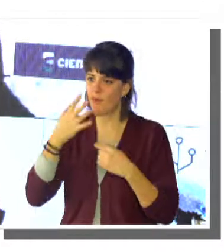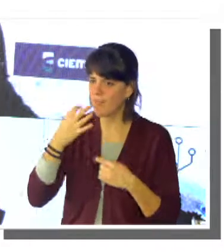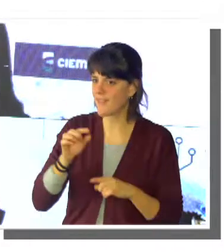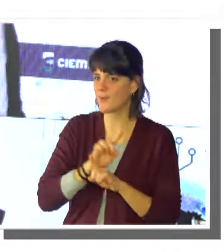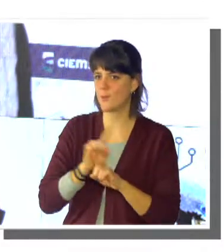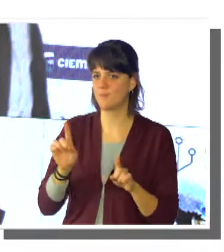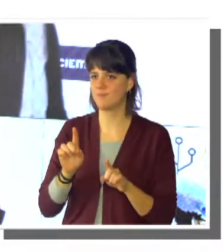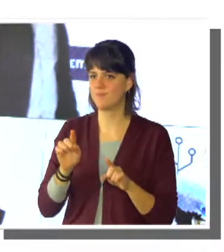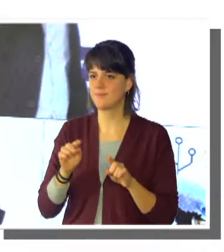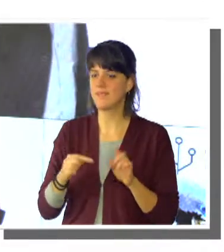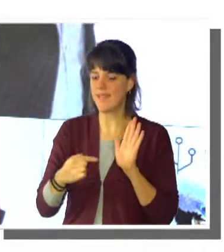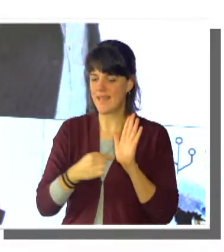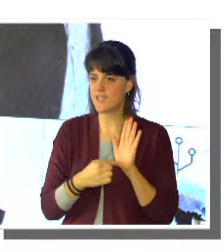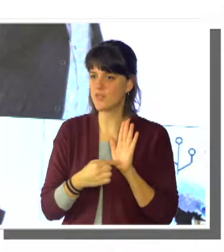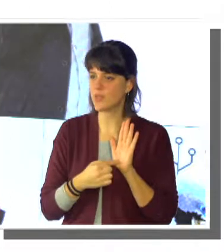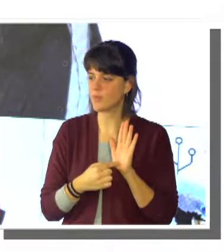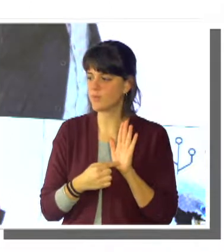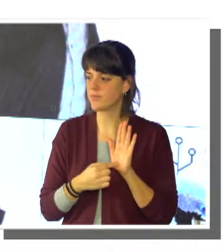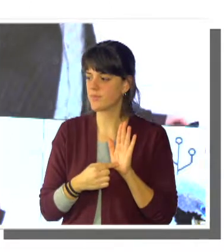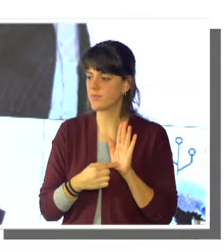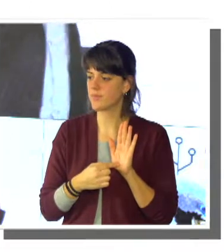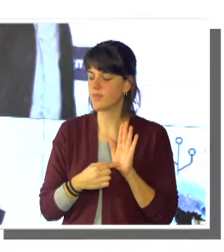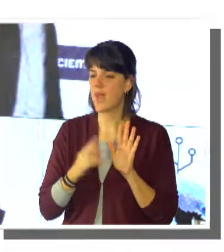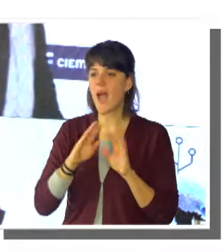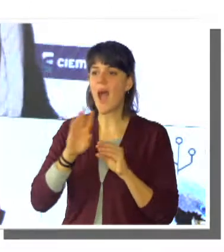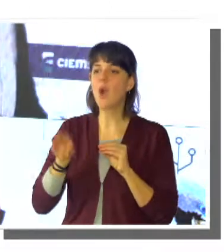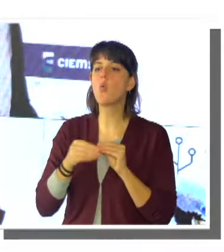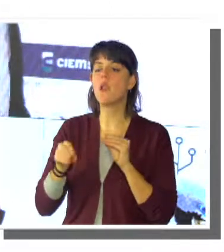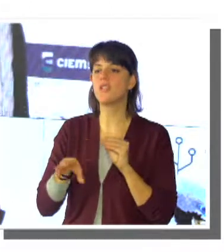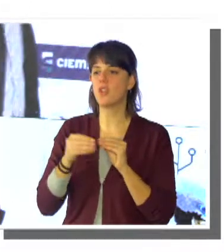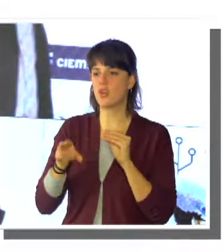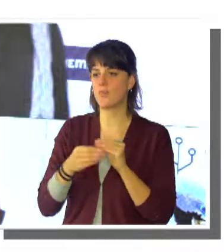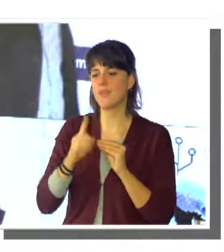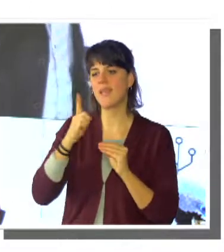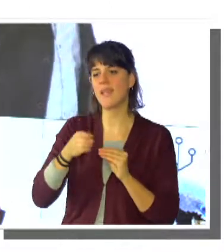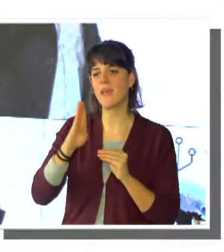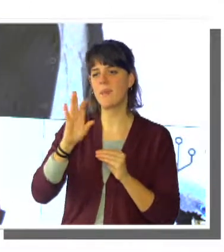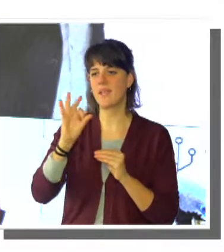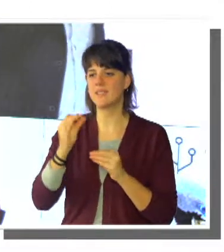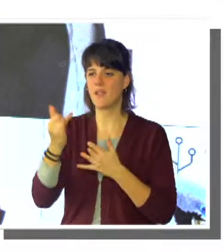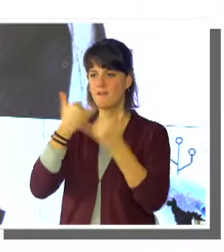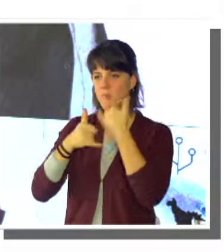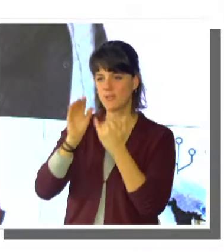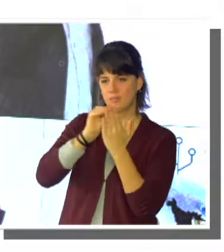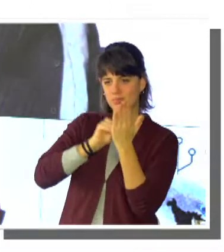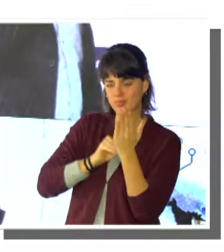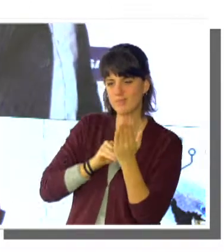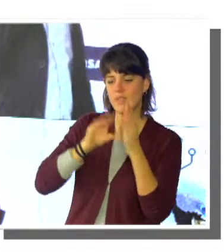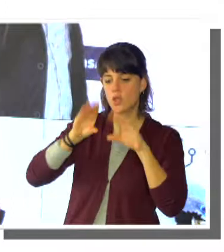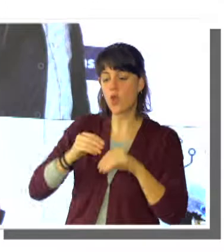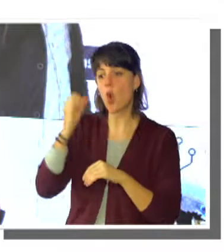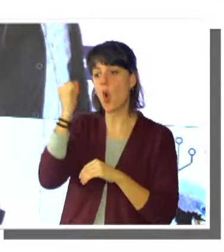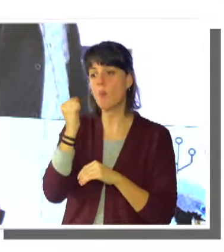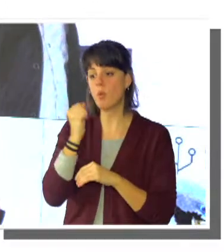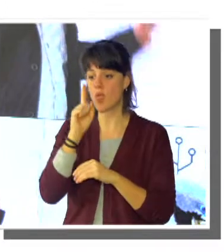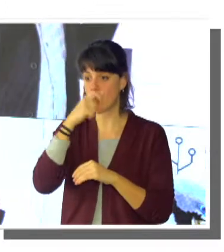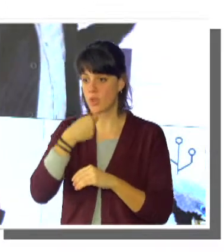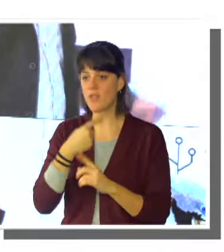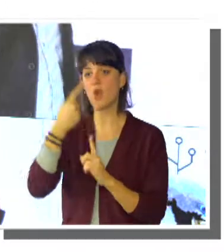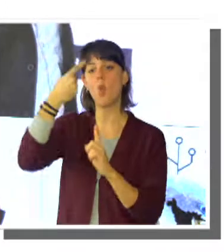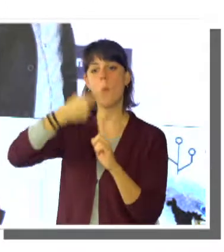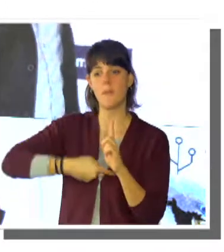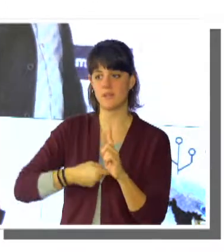La idea es que luego las áreas involucradas, las áreas de transporte y las empresas involucradas, definiendo los parámetros adecuadamente, puedan